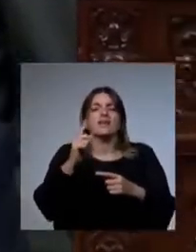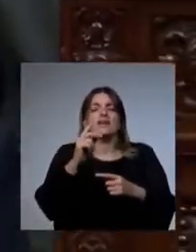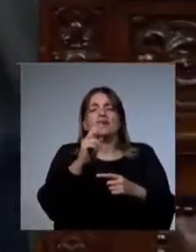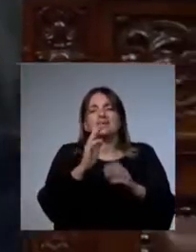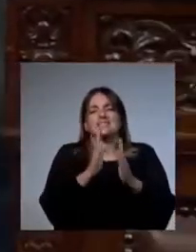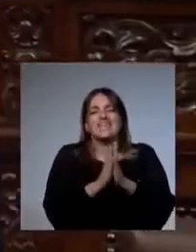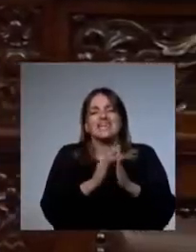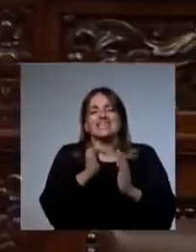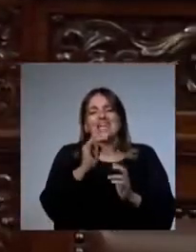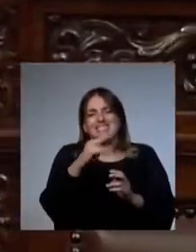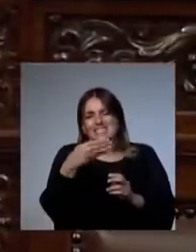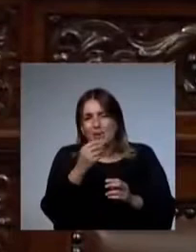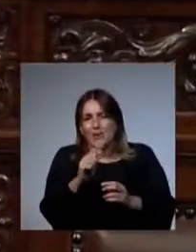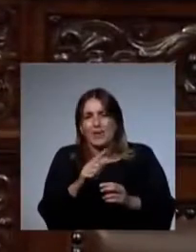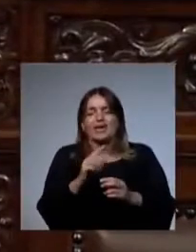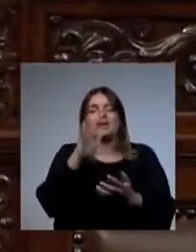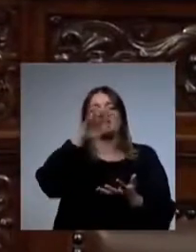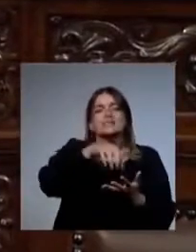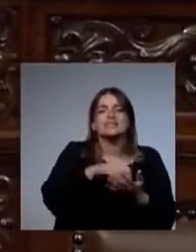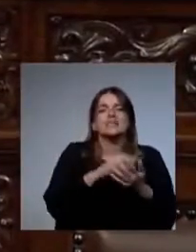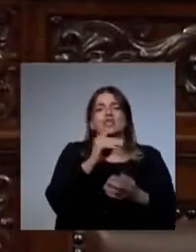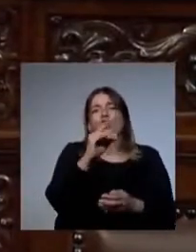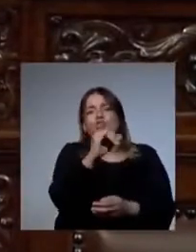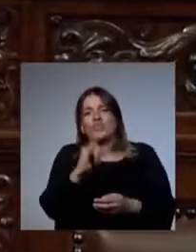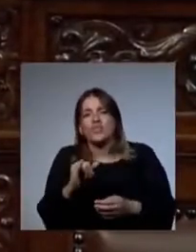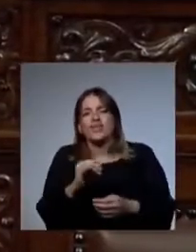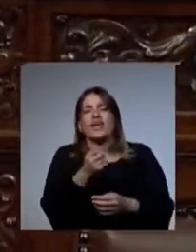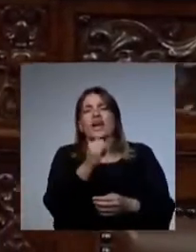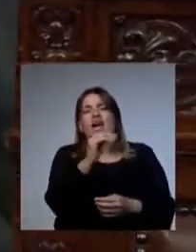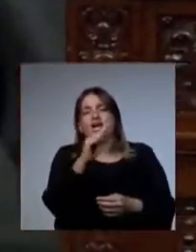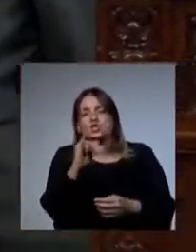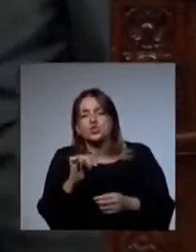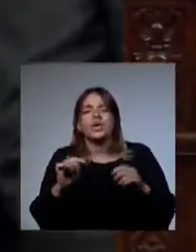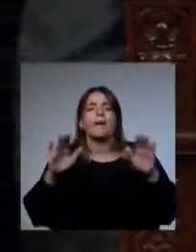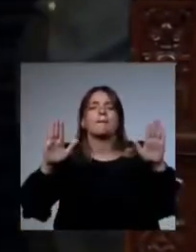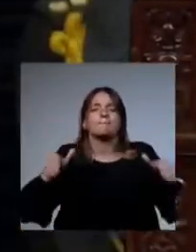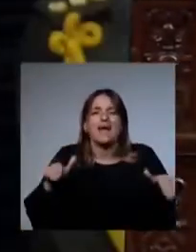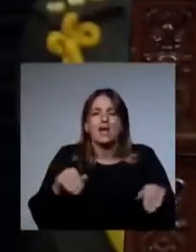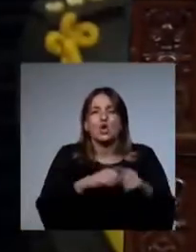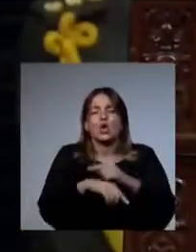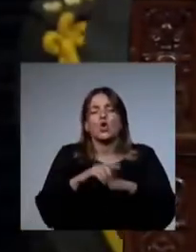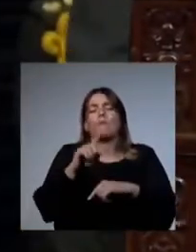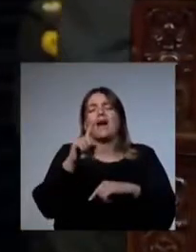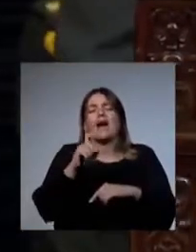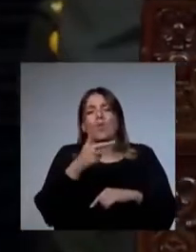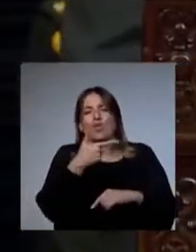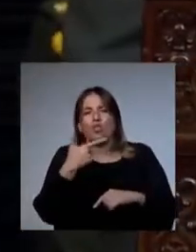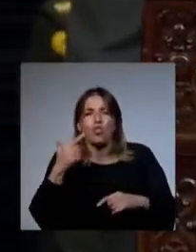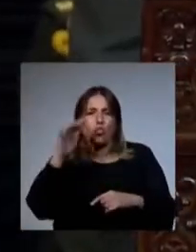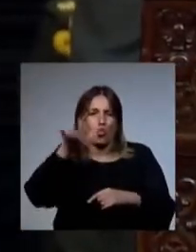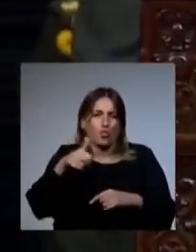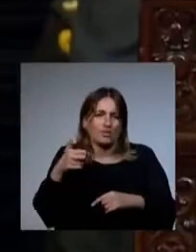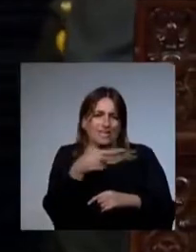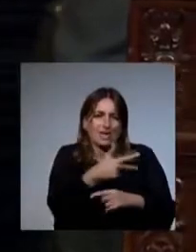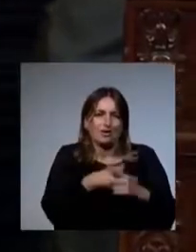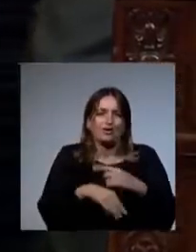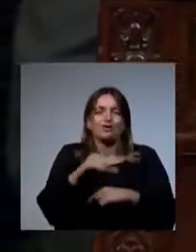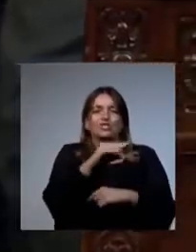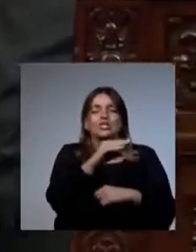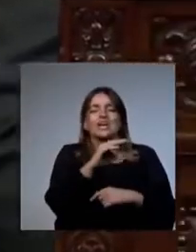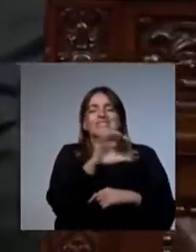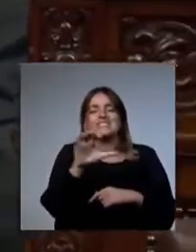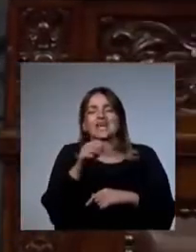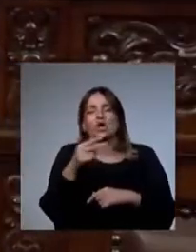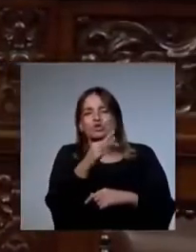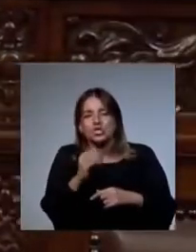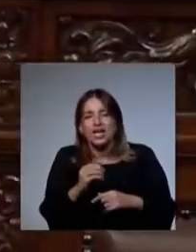Santa Isabel, Centro de Salud Federico Díaz, Ayuí, La Paloma, Aguas Dulces, Cerro Chato, Las Palmas,